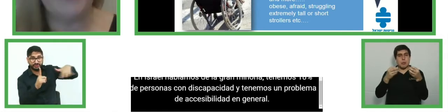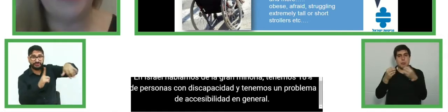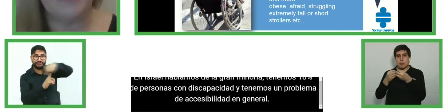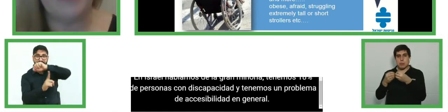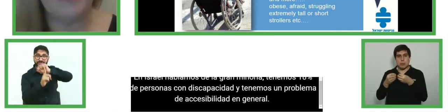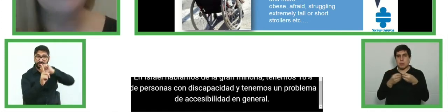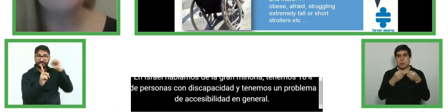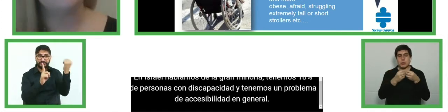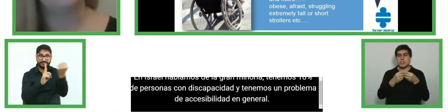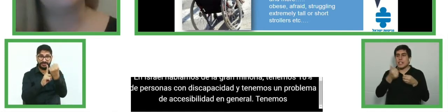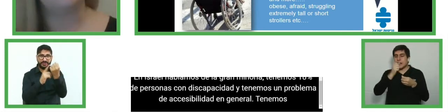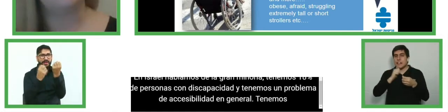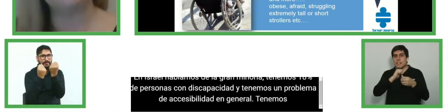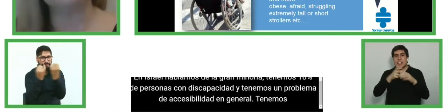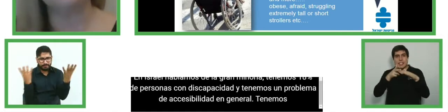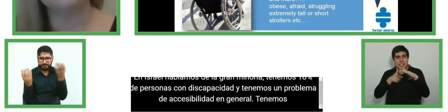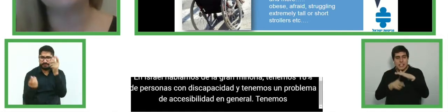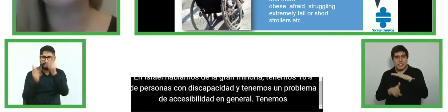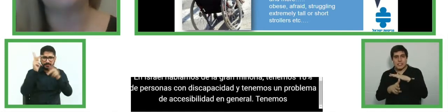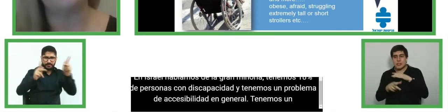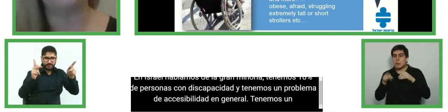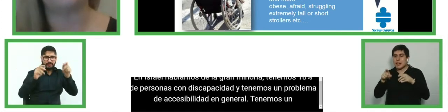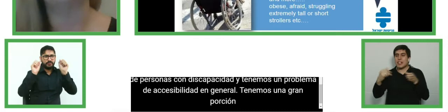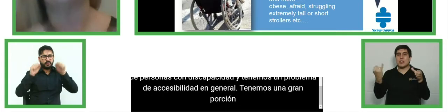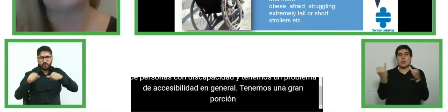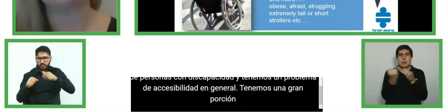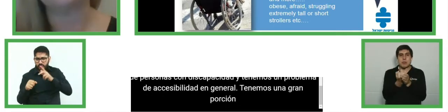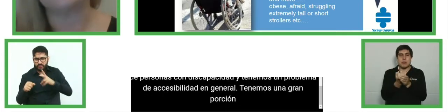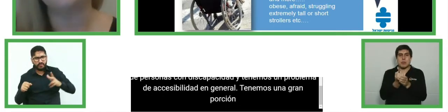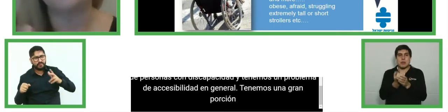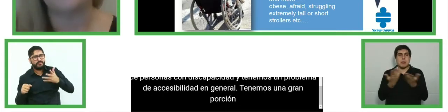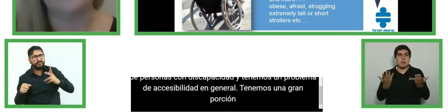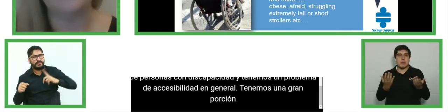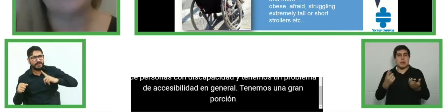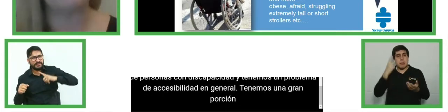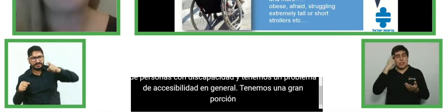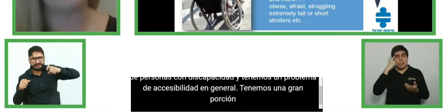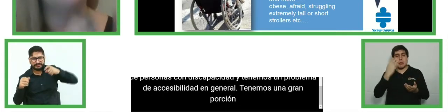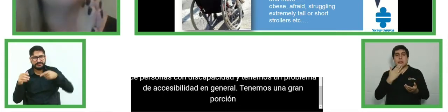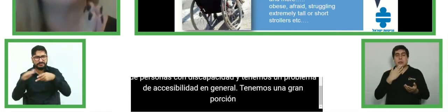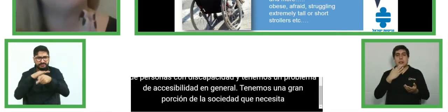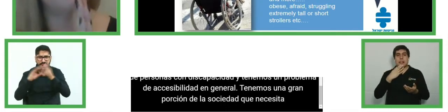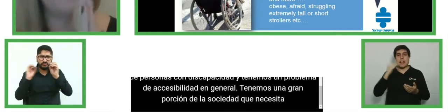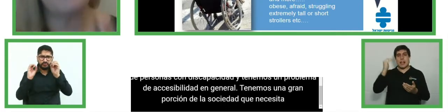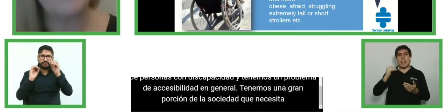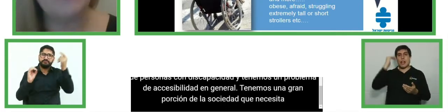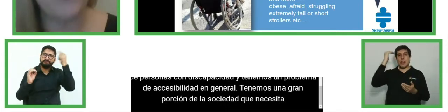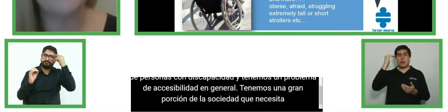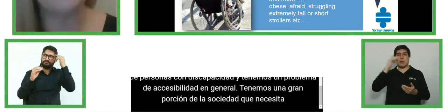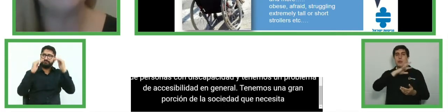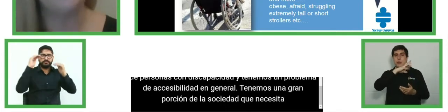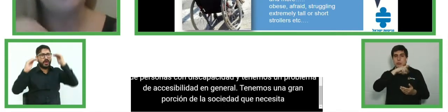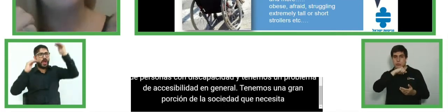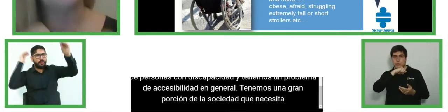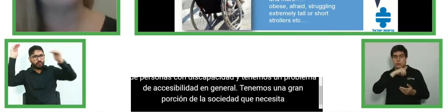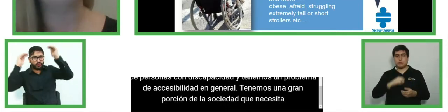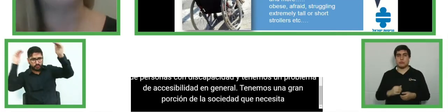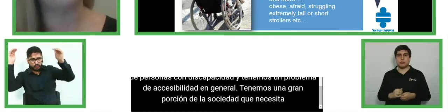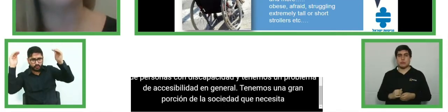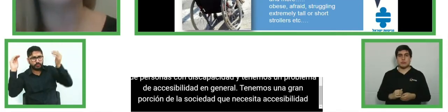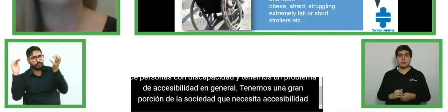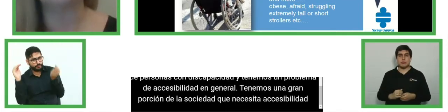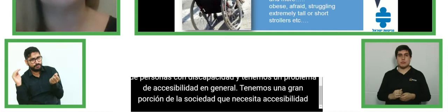necesita accesibilidad para ser incluidos. Hablamos de adultos mayores también. Este es el enfoque que tiene